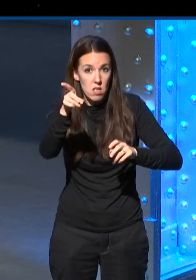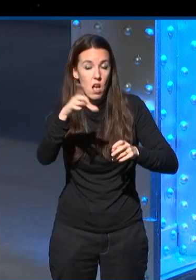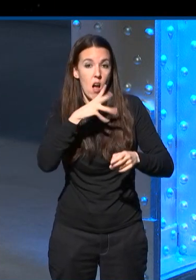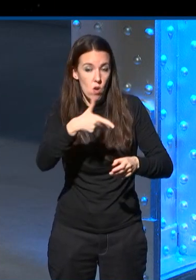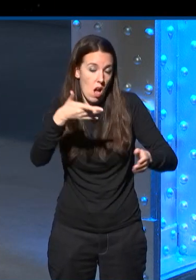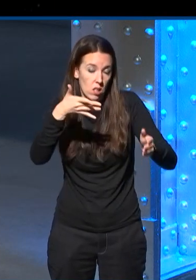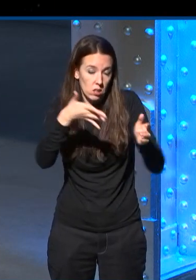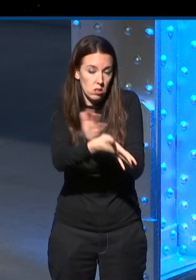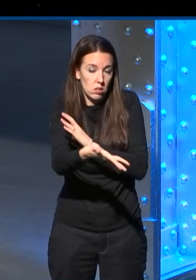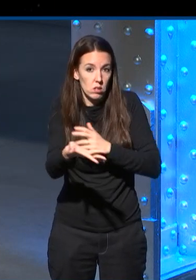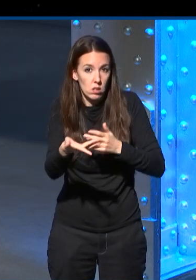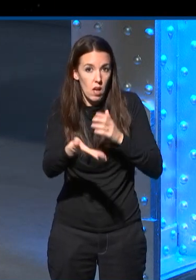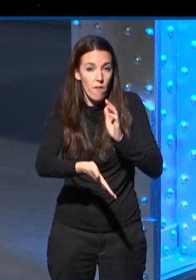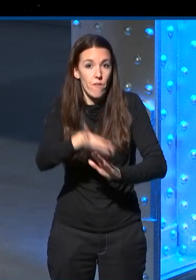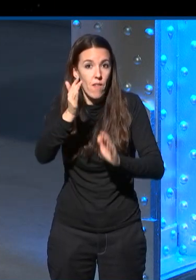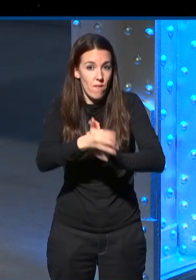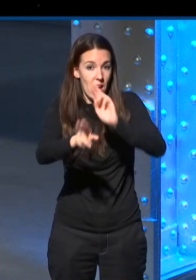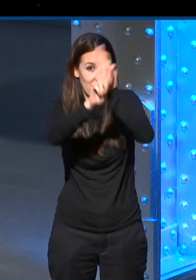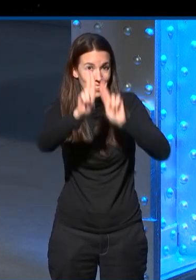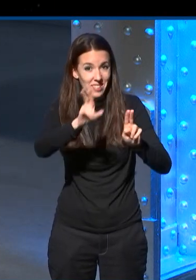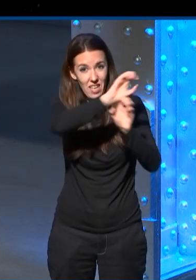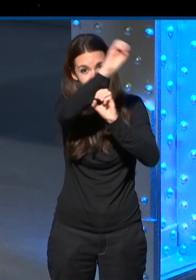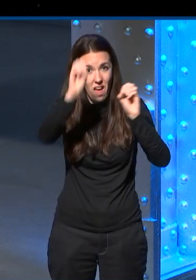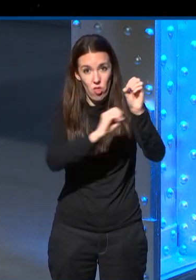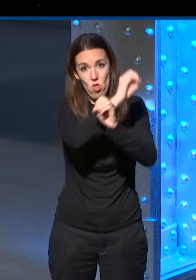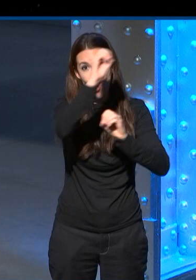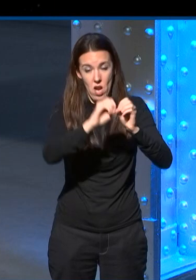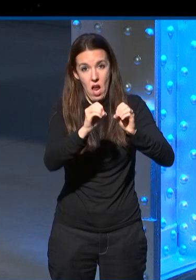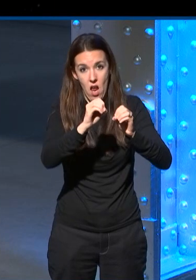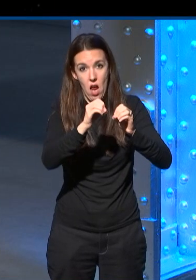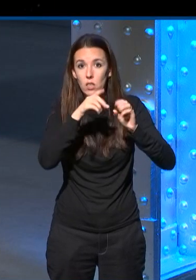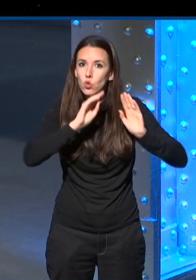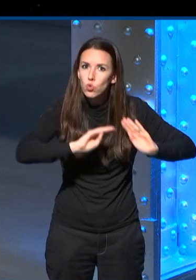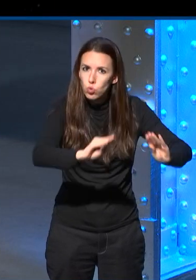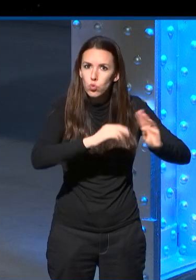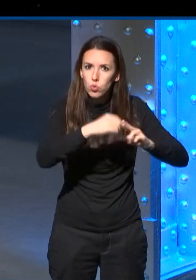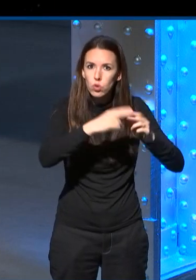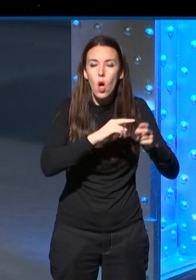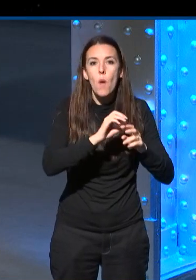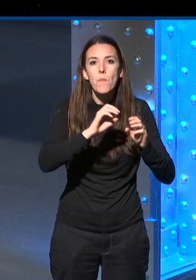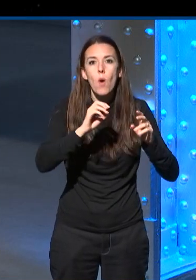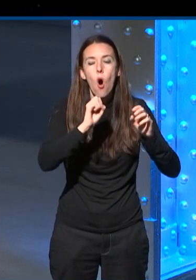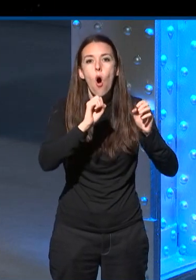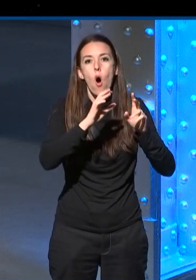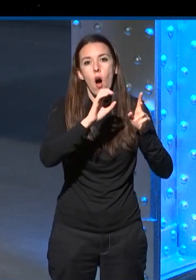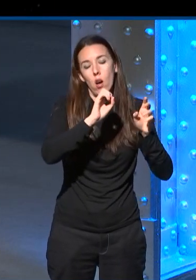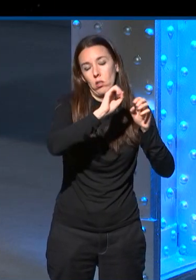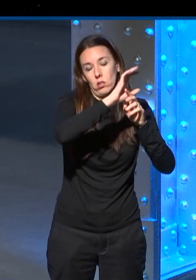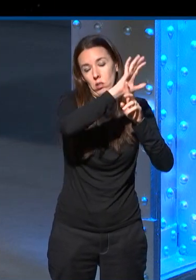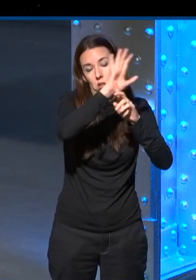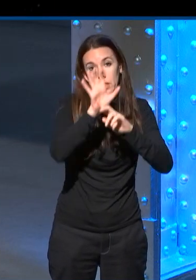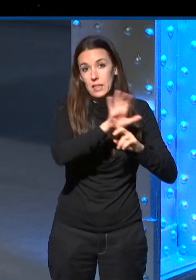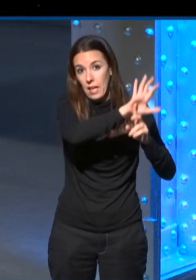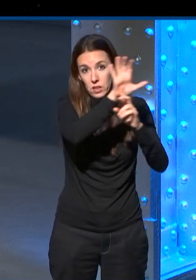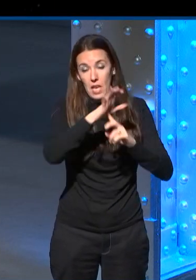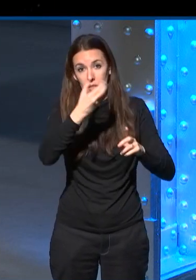ahora a la Estación Internacional llevando carga, son de ellos. El satélite que tenemos español Paz, de observación de la